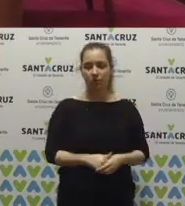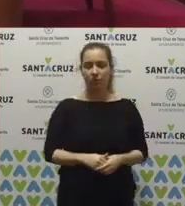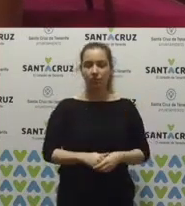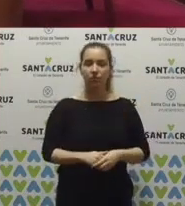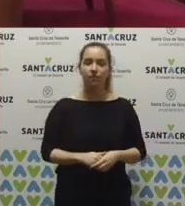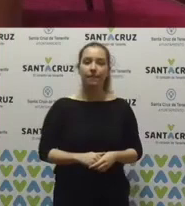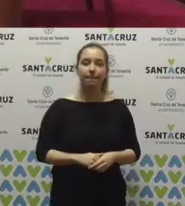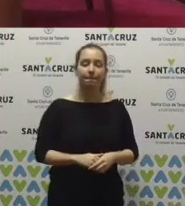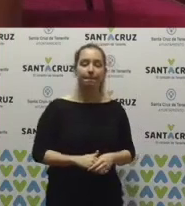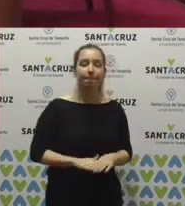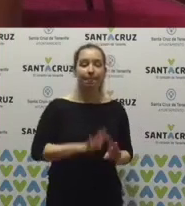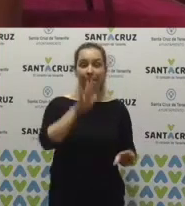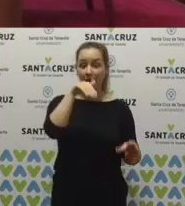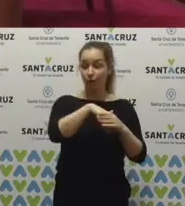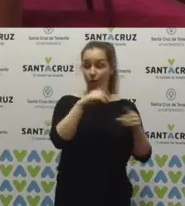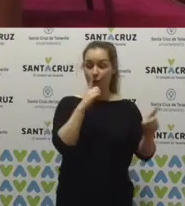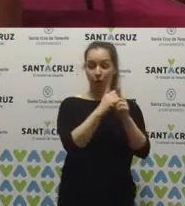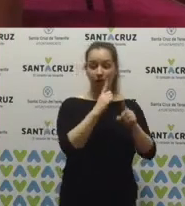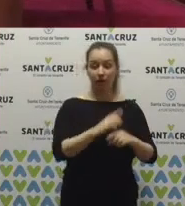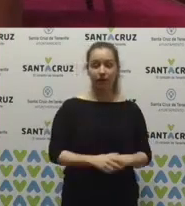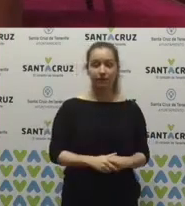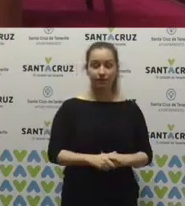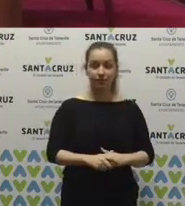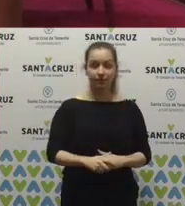votos en contra